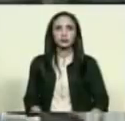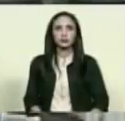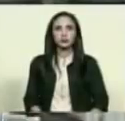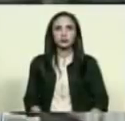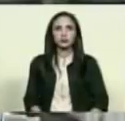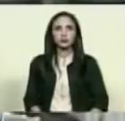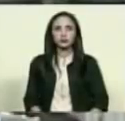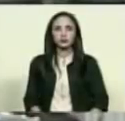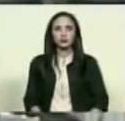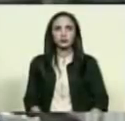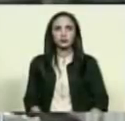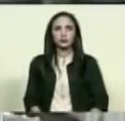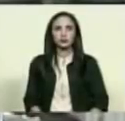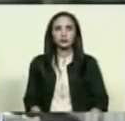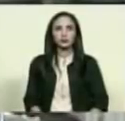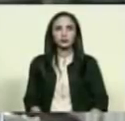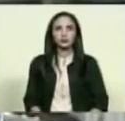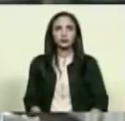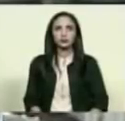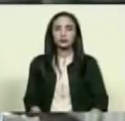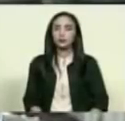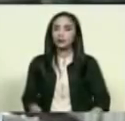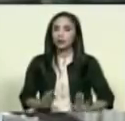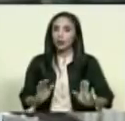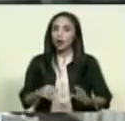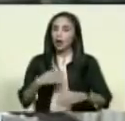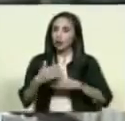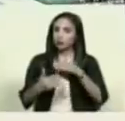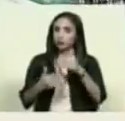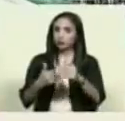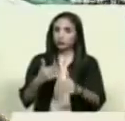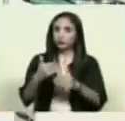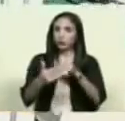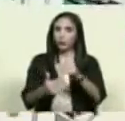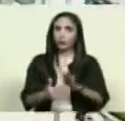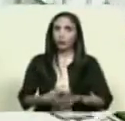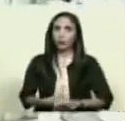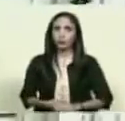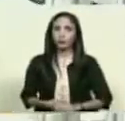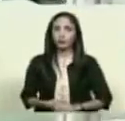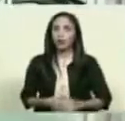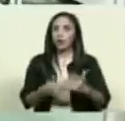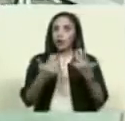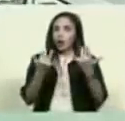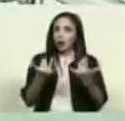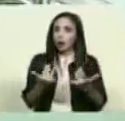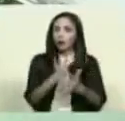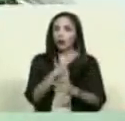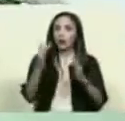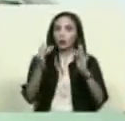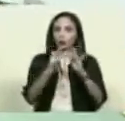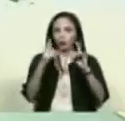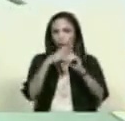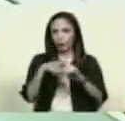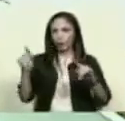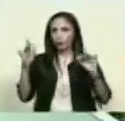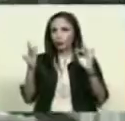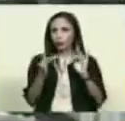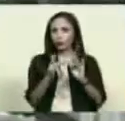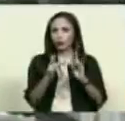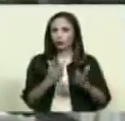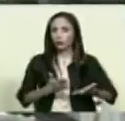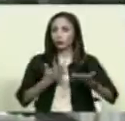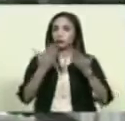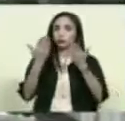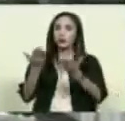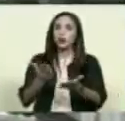camarada. Y como hay que seguir avanzando, vamos a darle un pase para la entrega